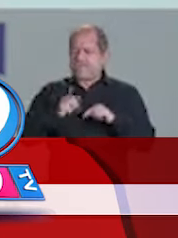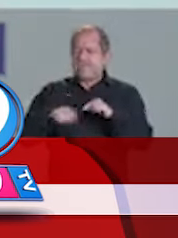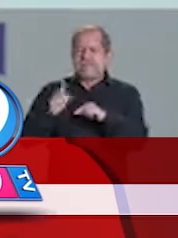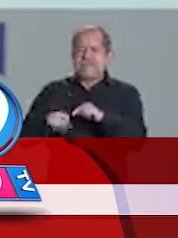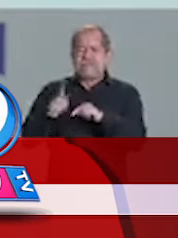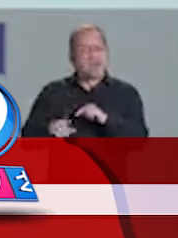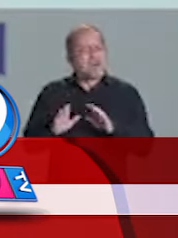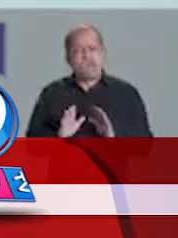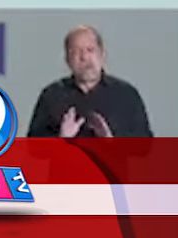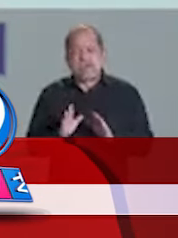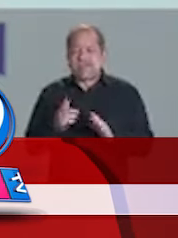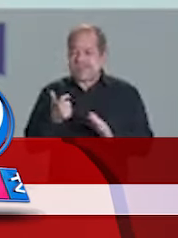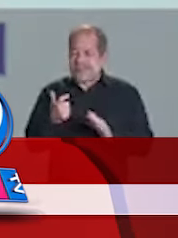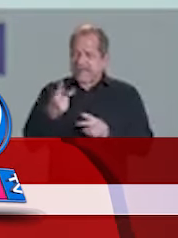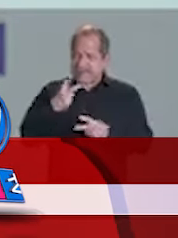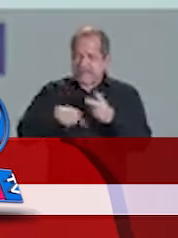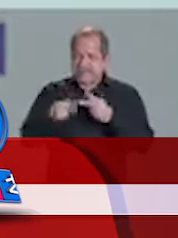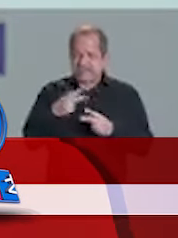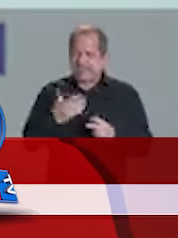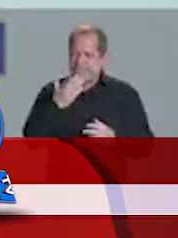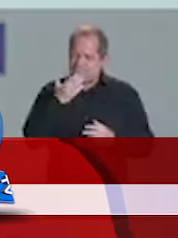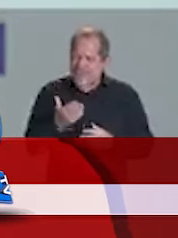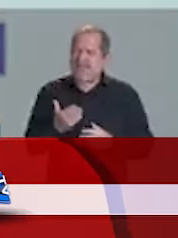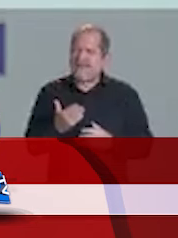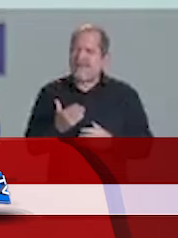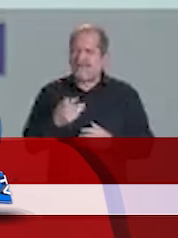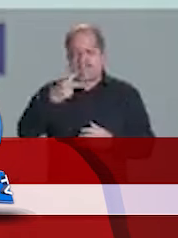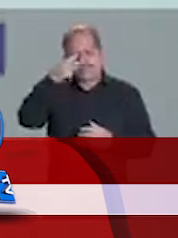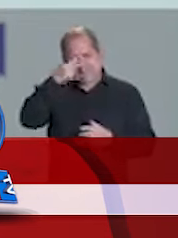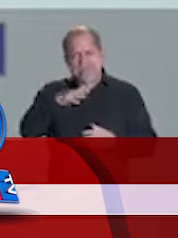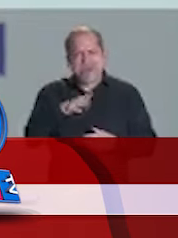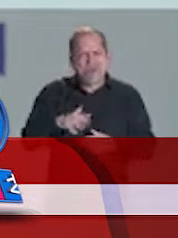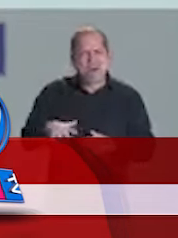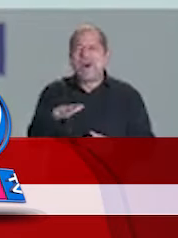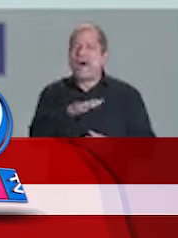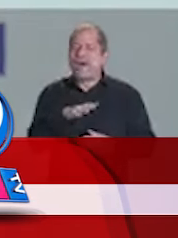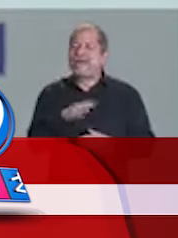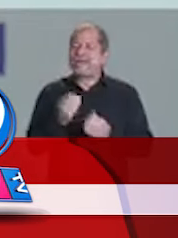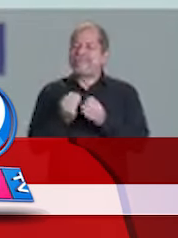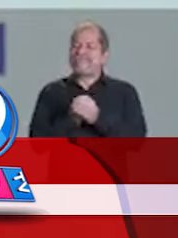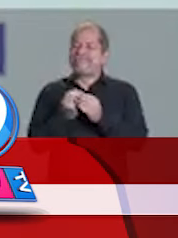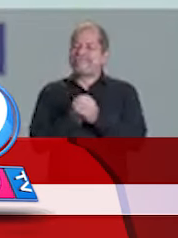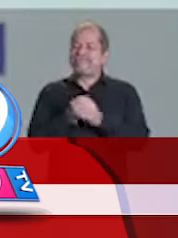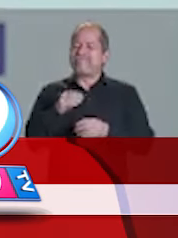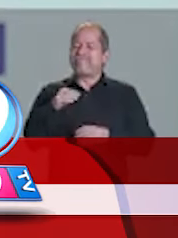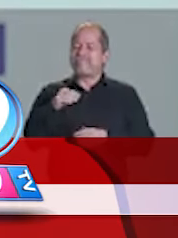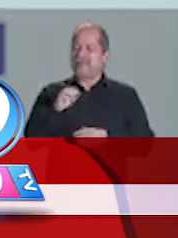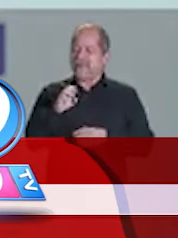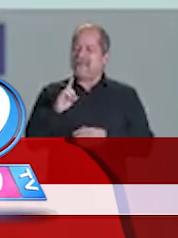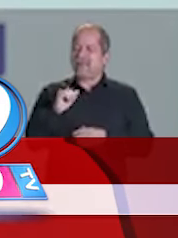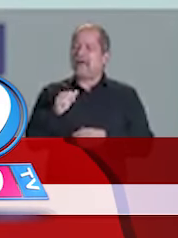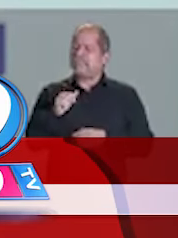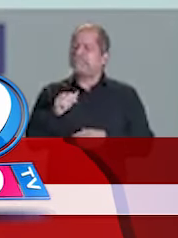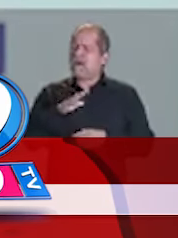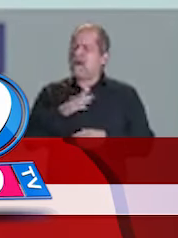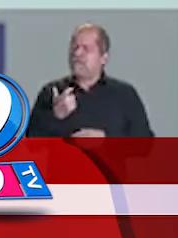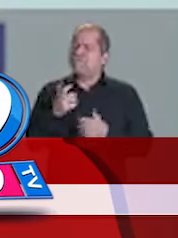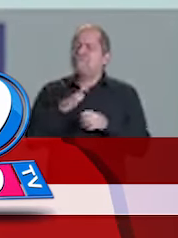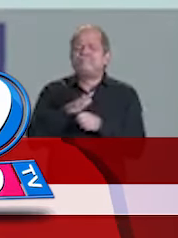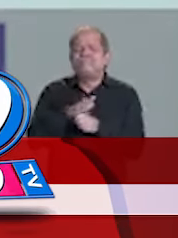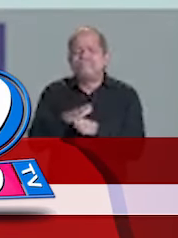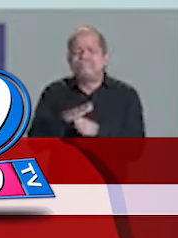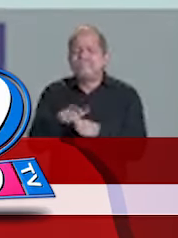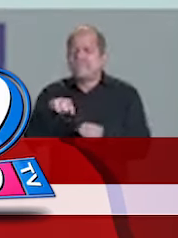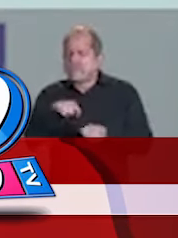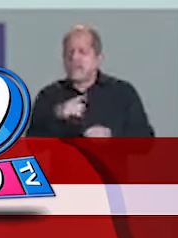desarrollo económico, pobreza, desigualdad y cambio climático. Los tres candidatos contestaron las preguntas que los votantes enviaban en